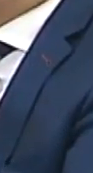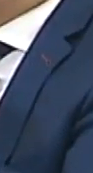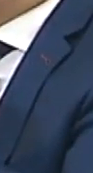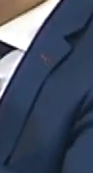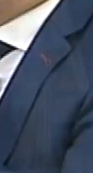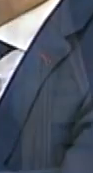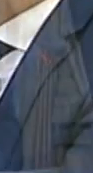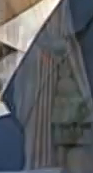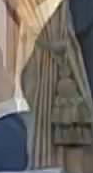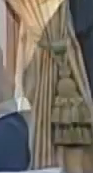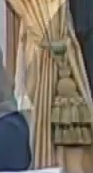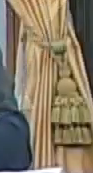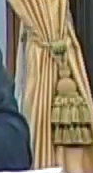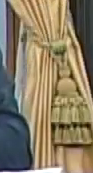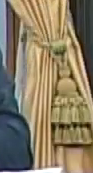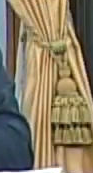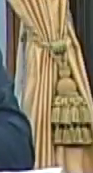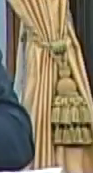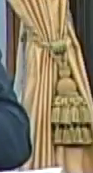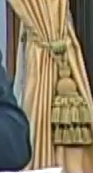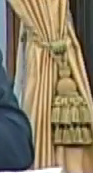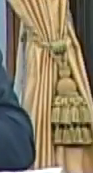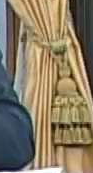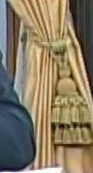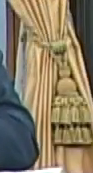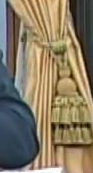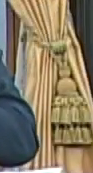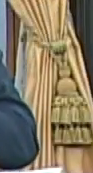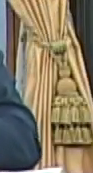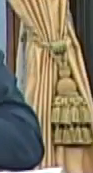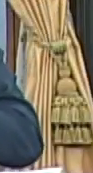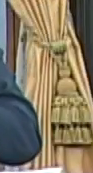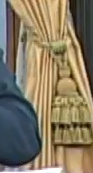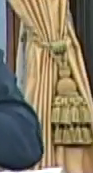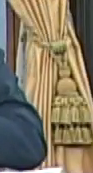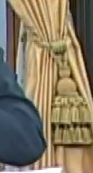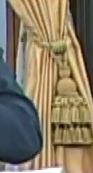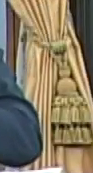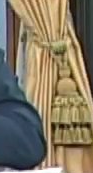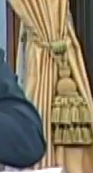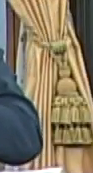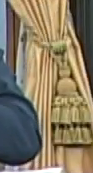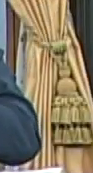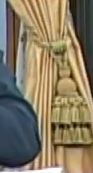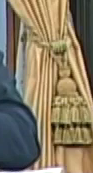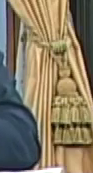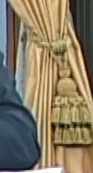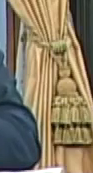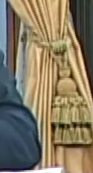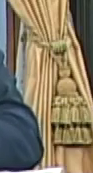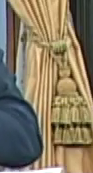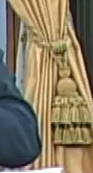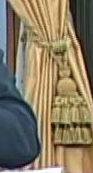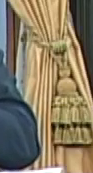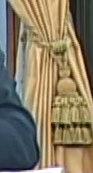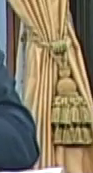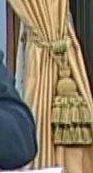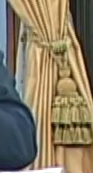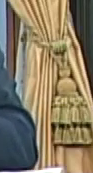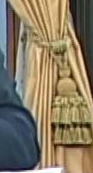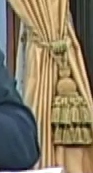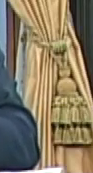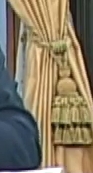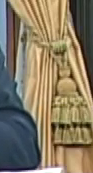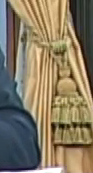capacidad técnica y tenemos nuevos precios acordados con todos estos sectores que van a